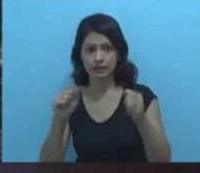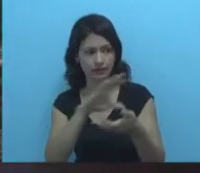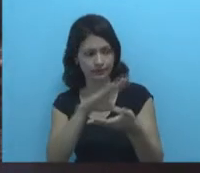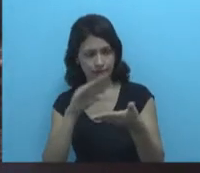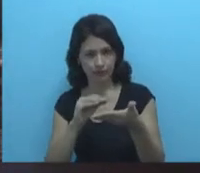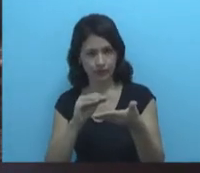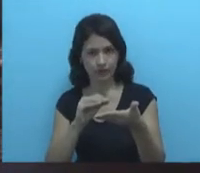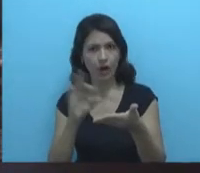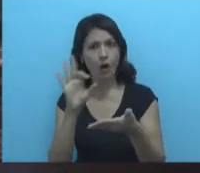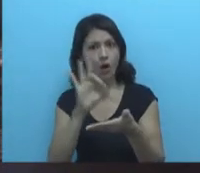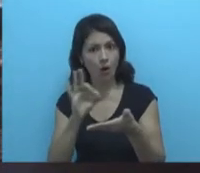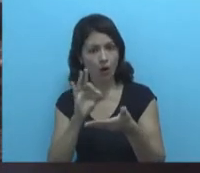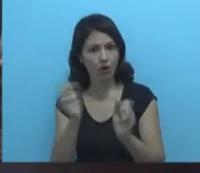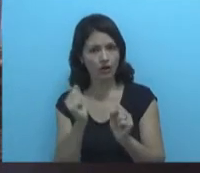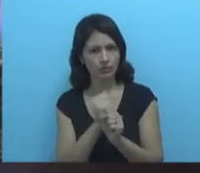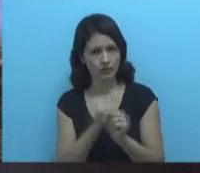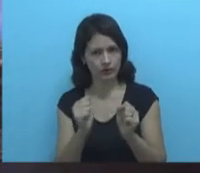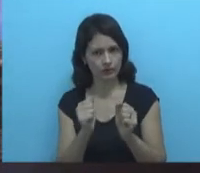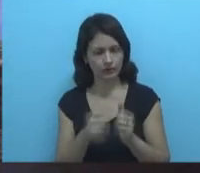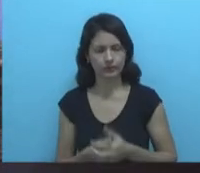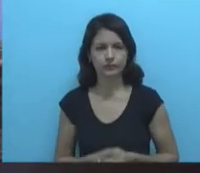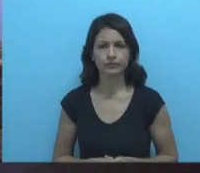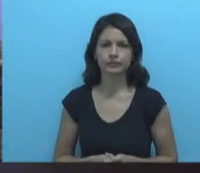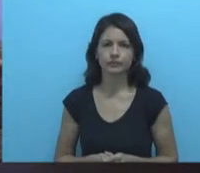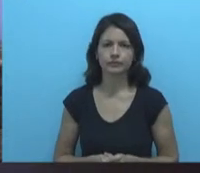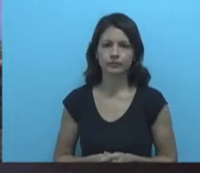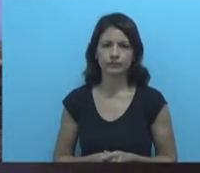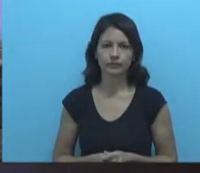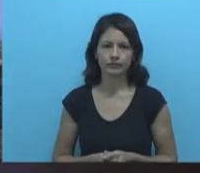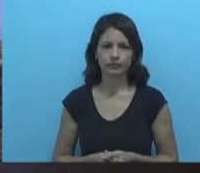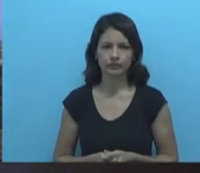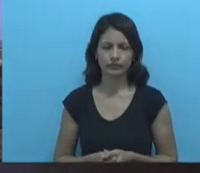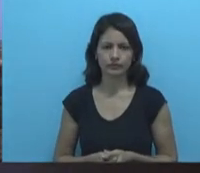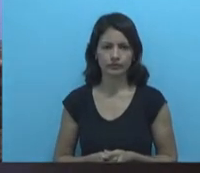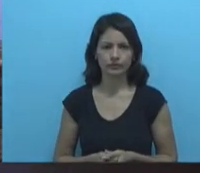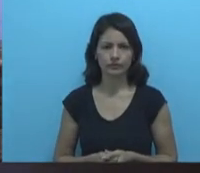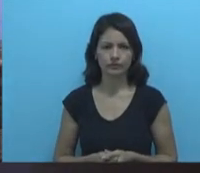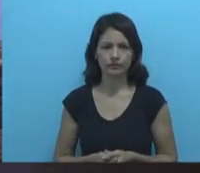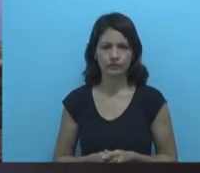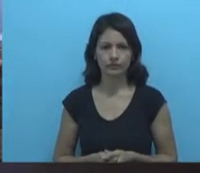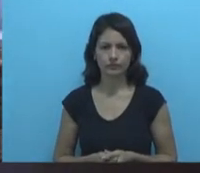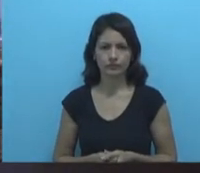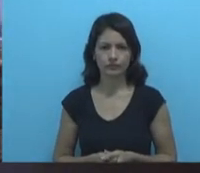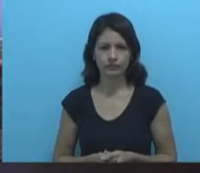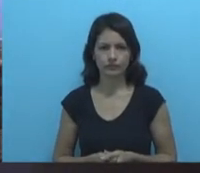tomará nota. Caso contrario, se darán por aprobadas.